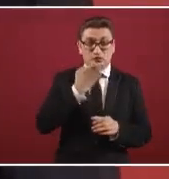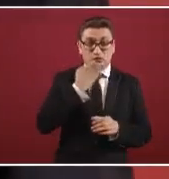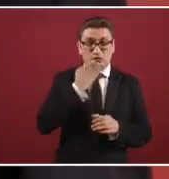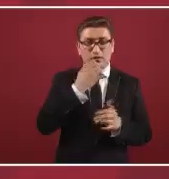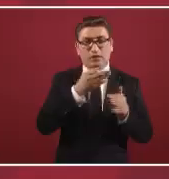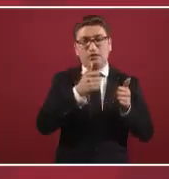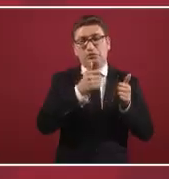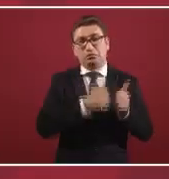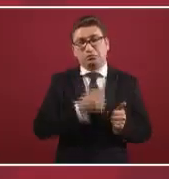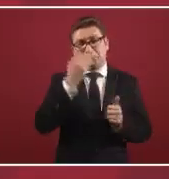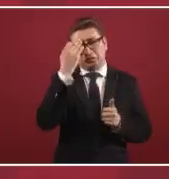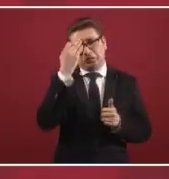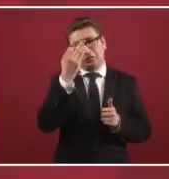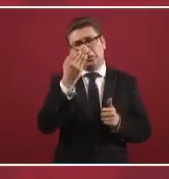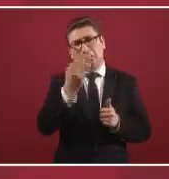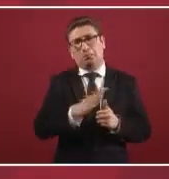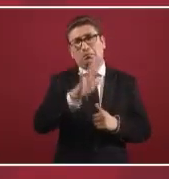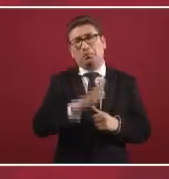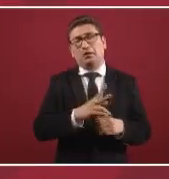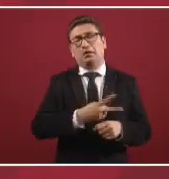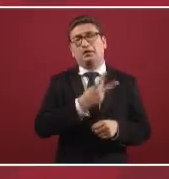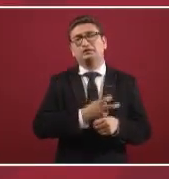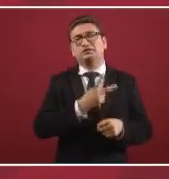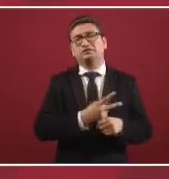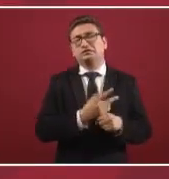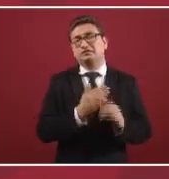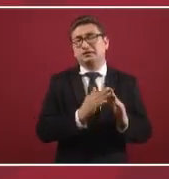Si en la casa hay problemas